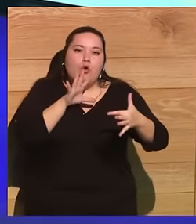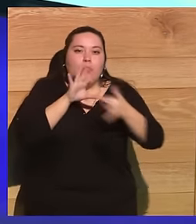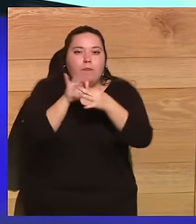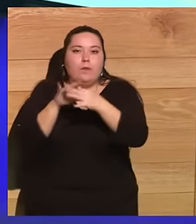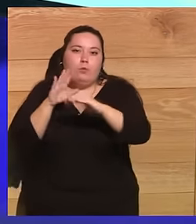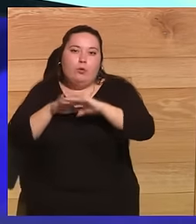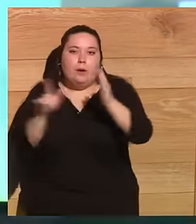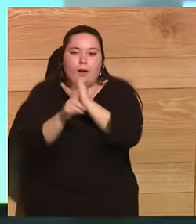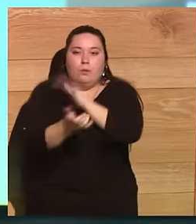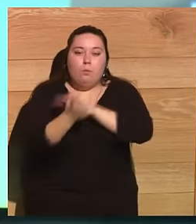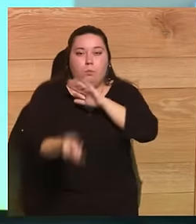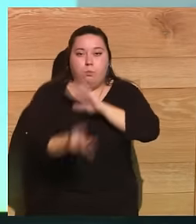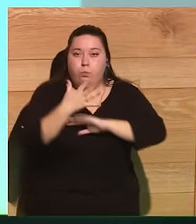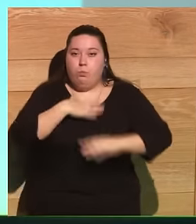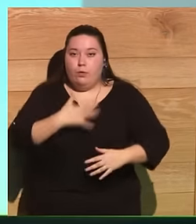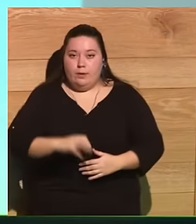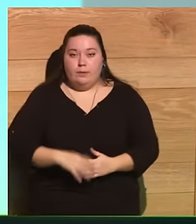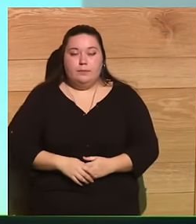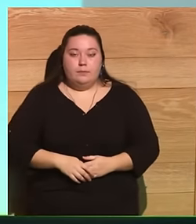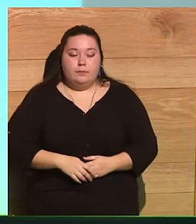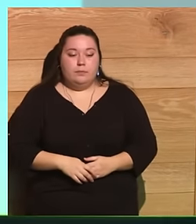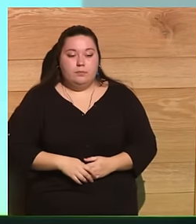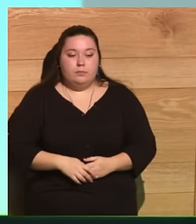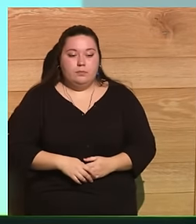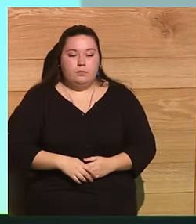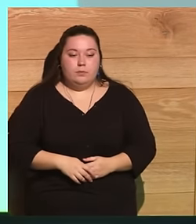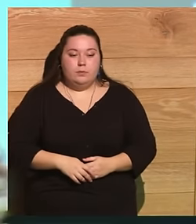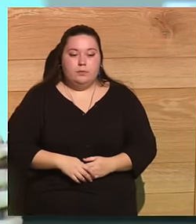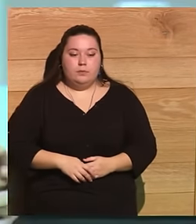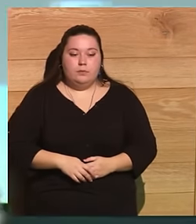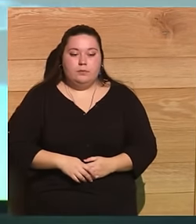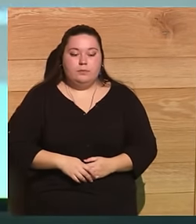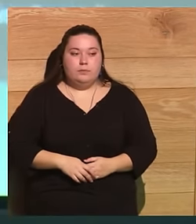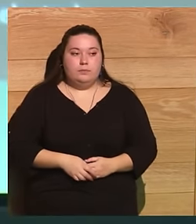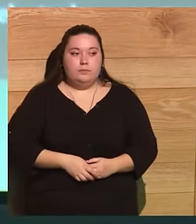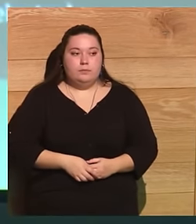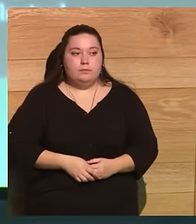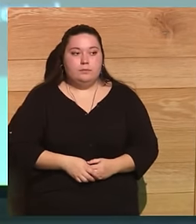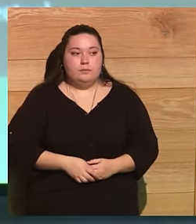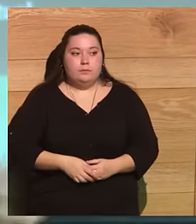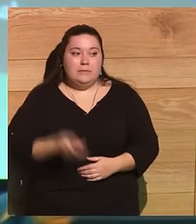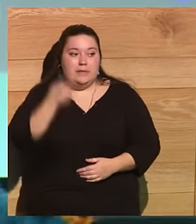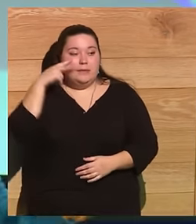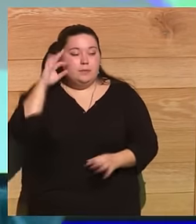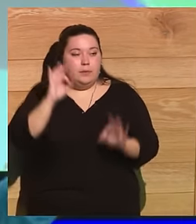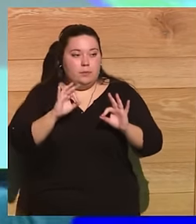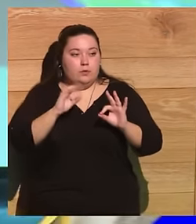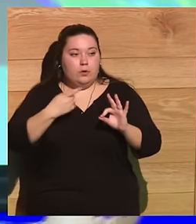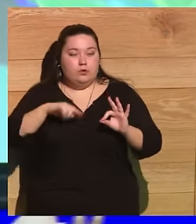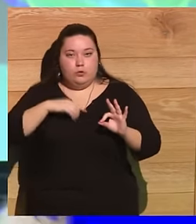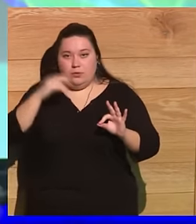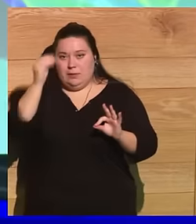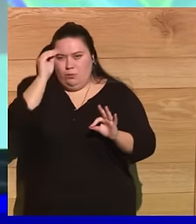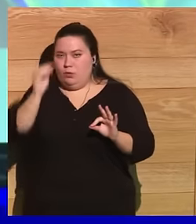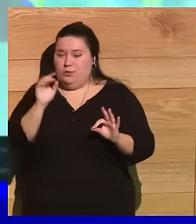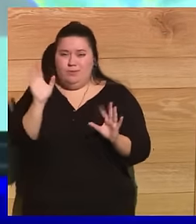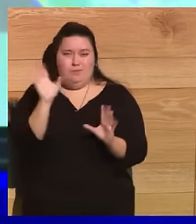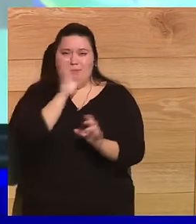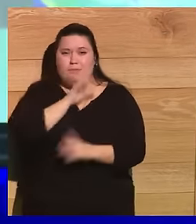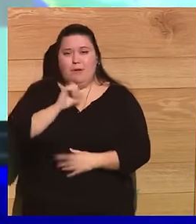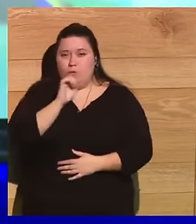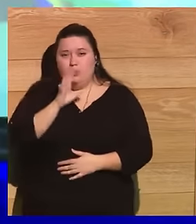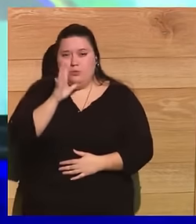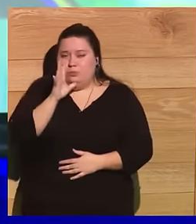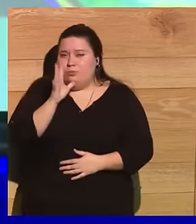están allí, sino que están articulados de alguna manera. Estos son los experimentos que creemos que son increíbles, porque